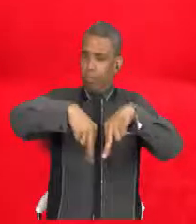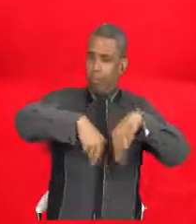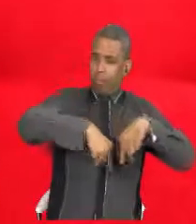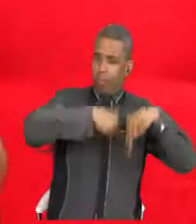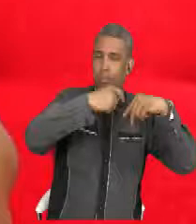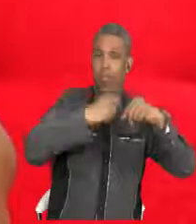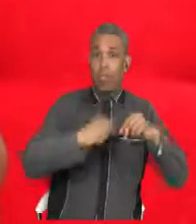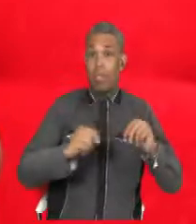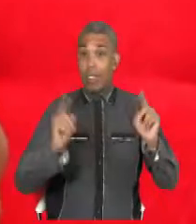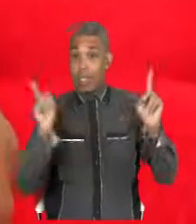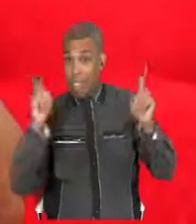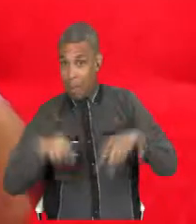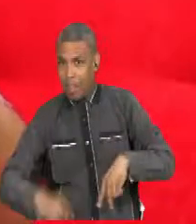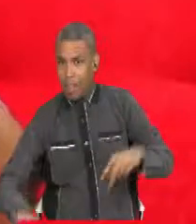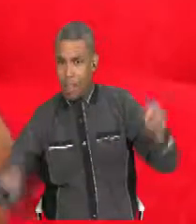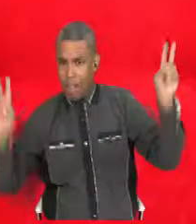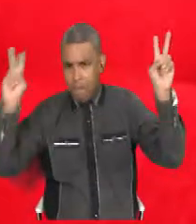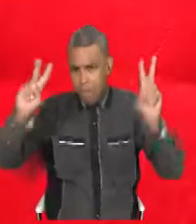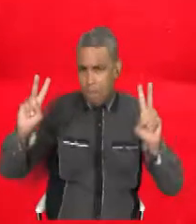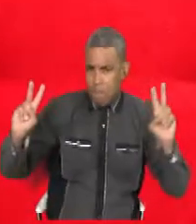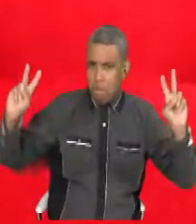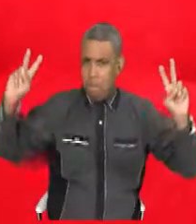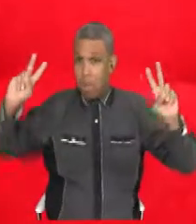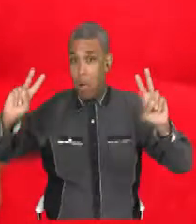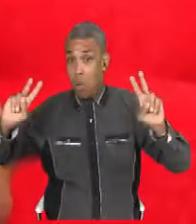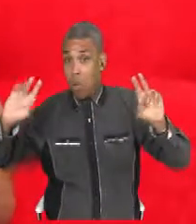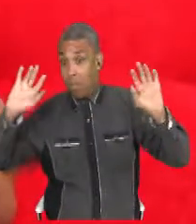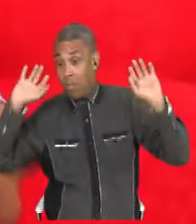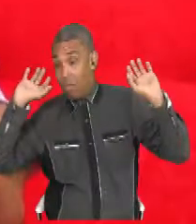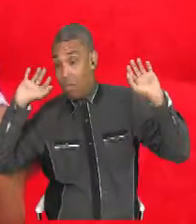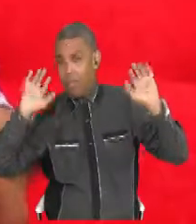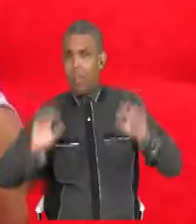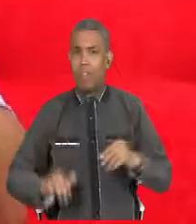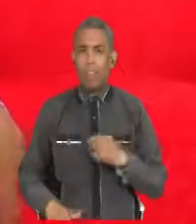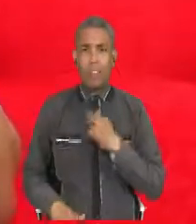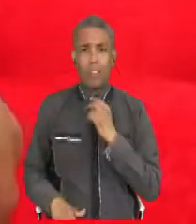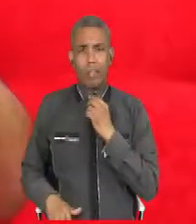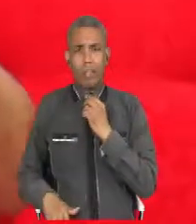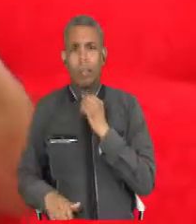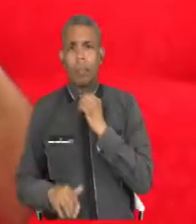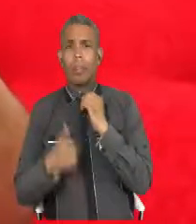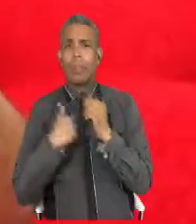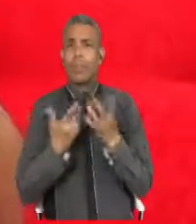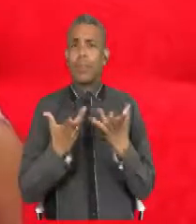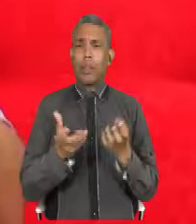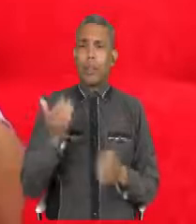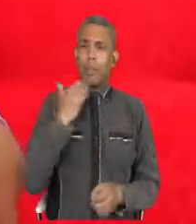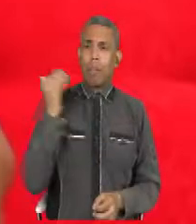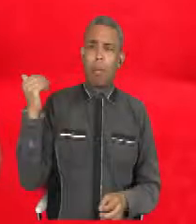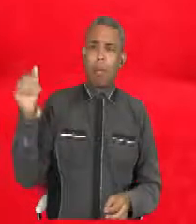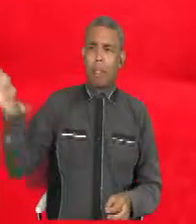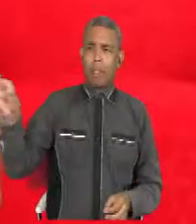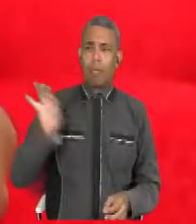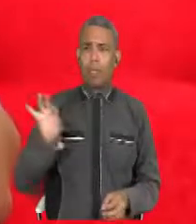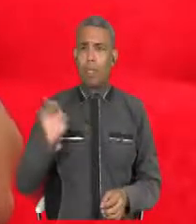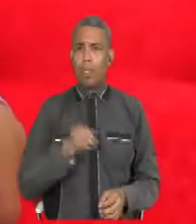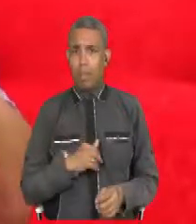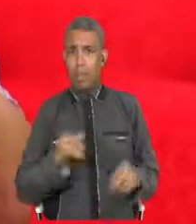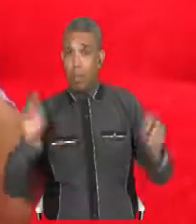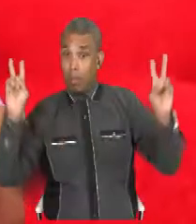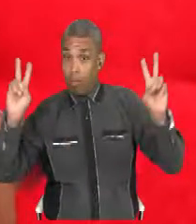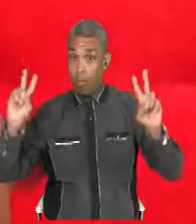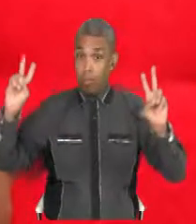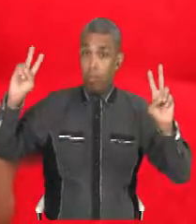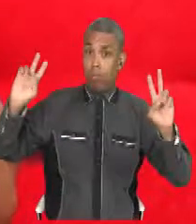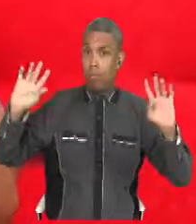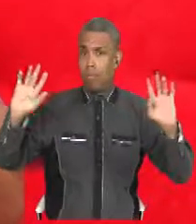porque por lo menos si a ti te van a contratar en algún local, te decía, bueno, en esta noche necesito que tú me hagas bachata, necesito